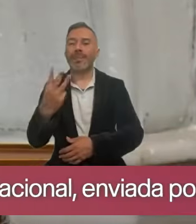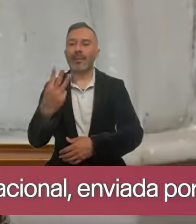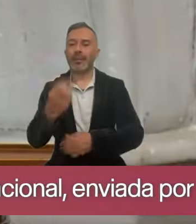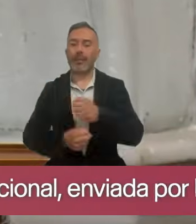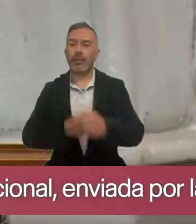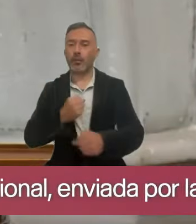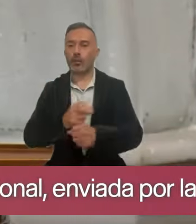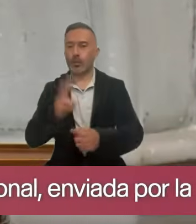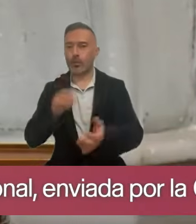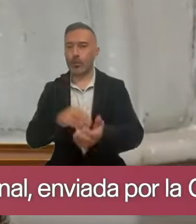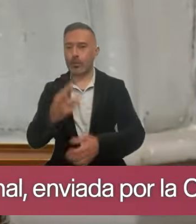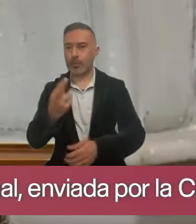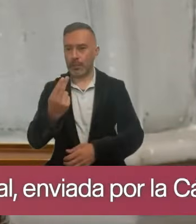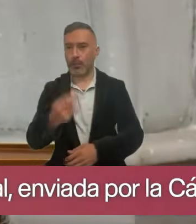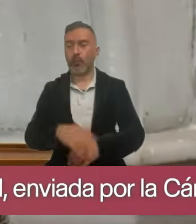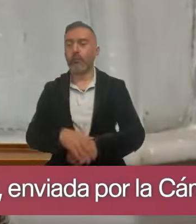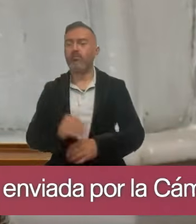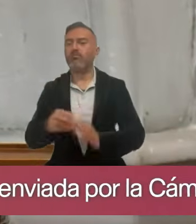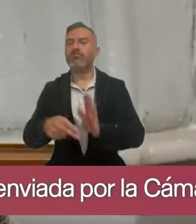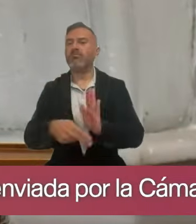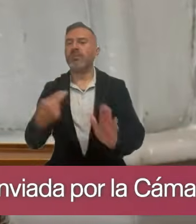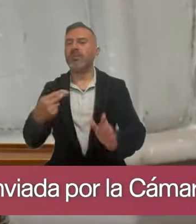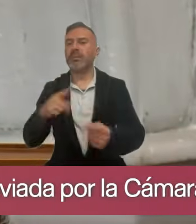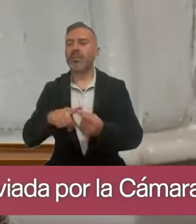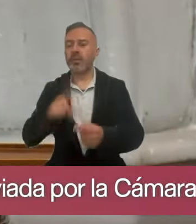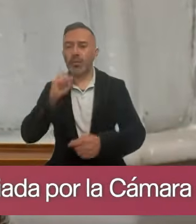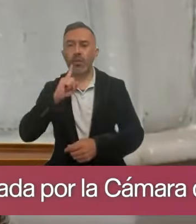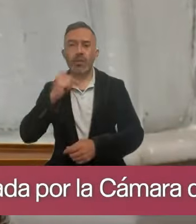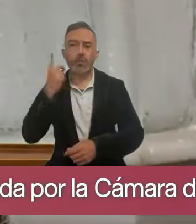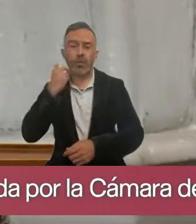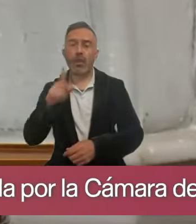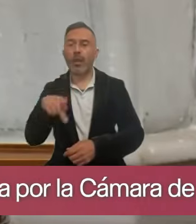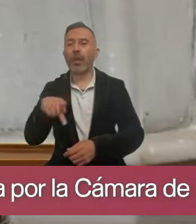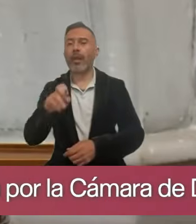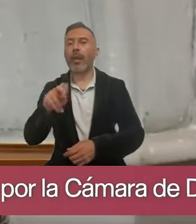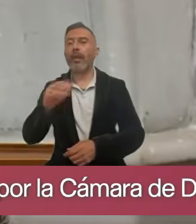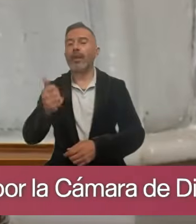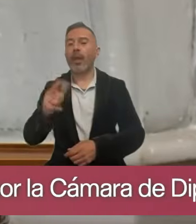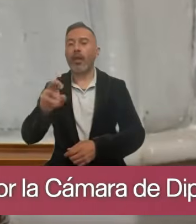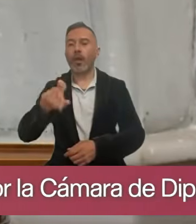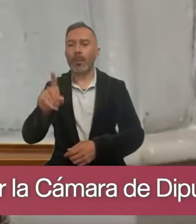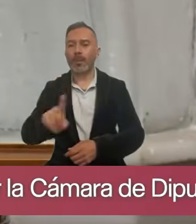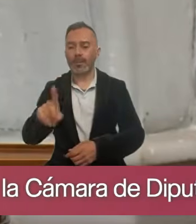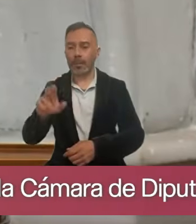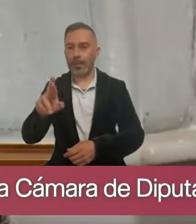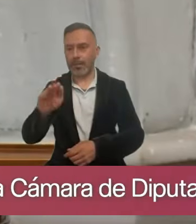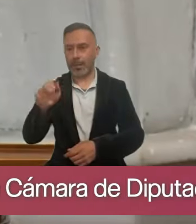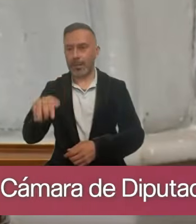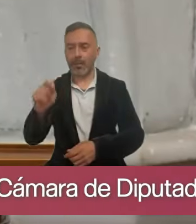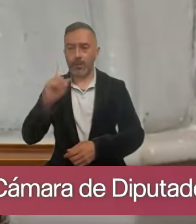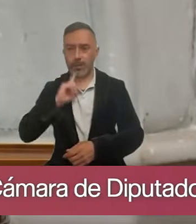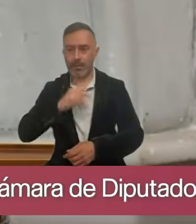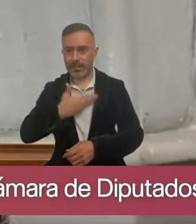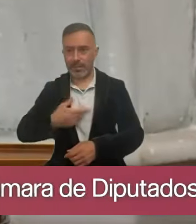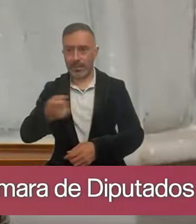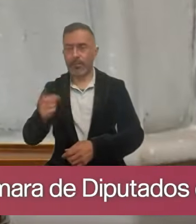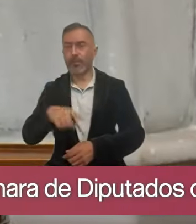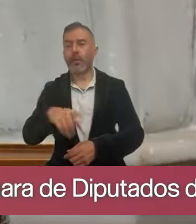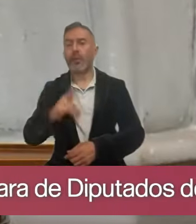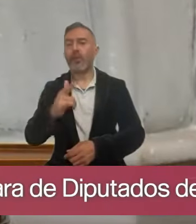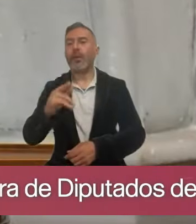2025. Firman la diputada Kenia López Rabadán, presidenta, la diputada Julieta Villalpando